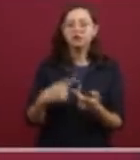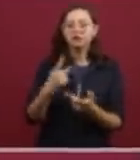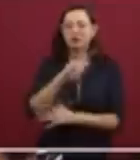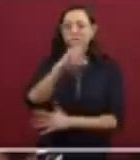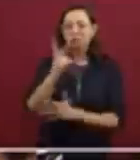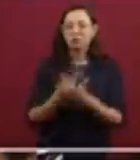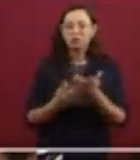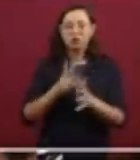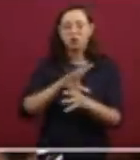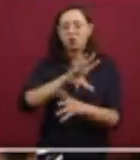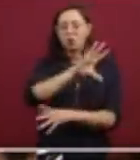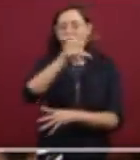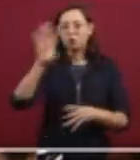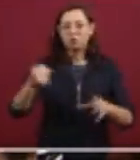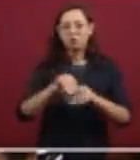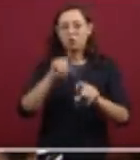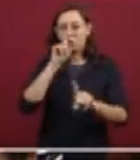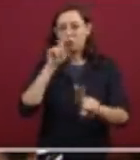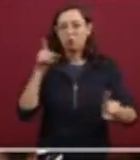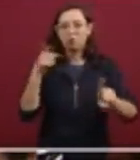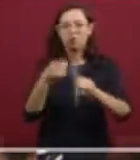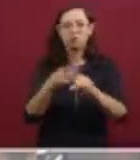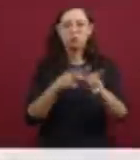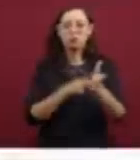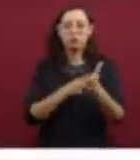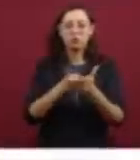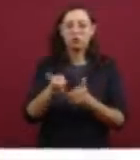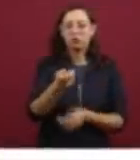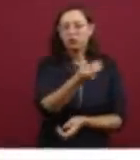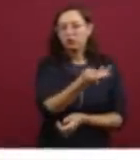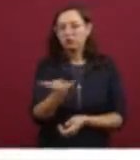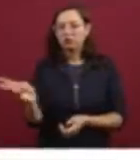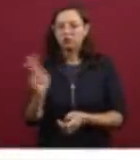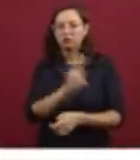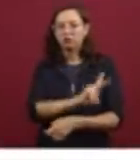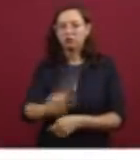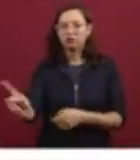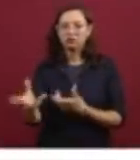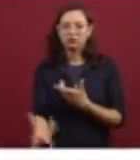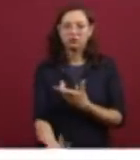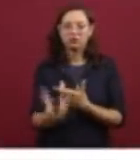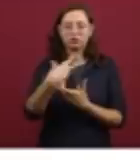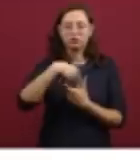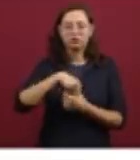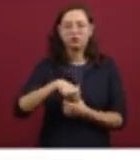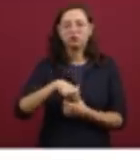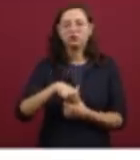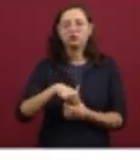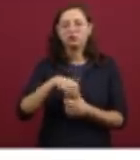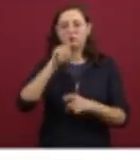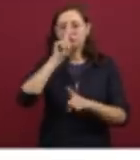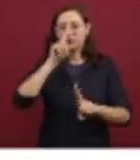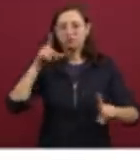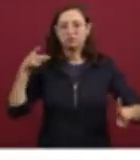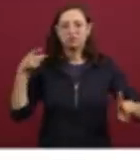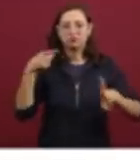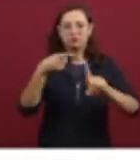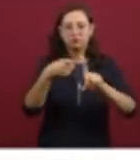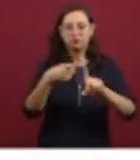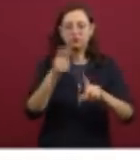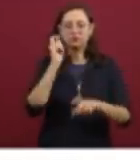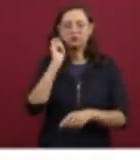ser integrales y hacer efectivos los derechos de todas las personas. Seguimos un enfoque de ciclo de